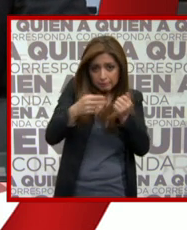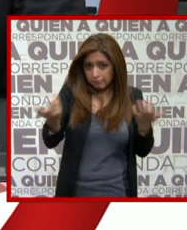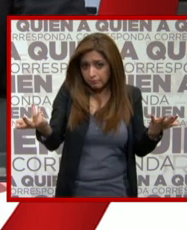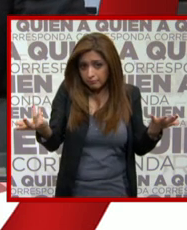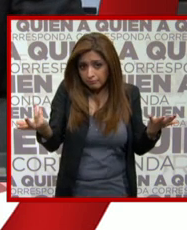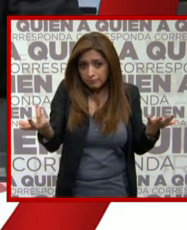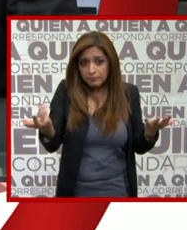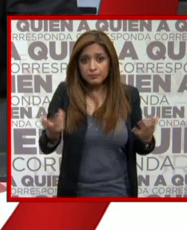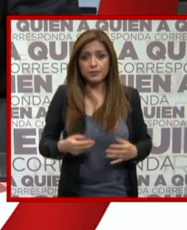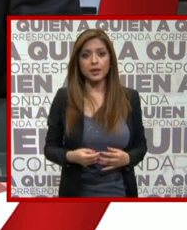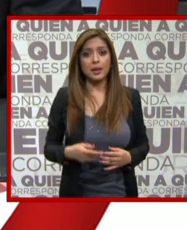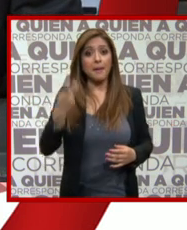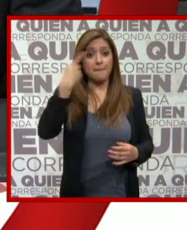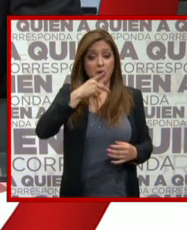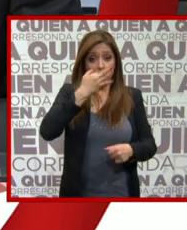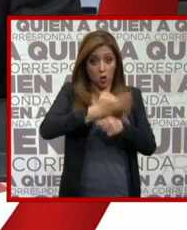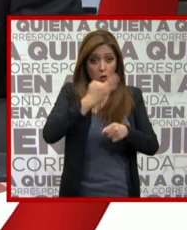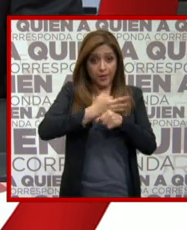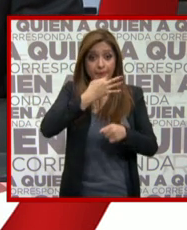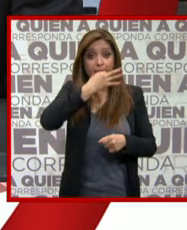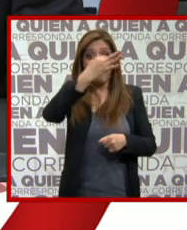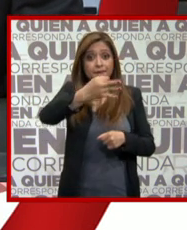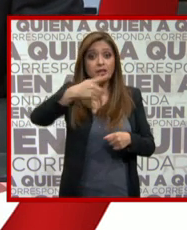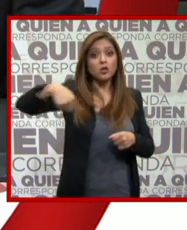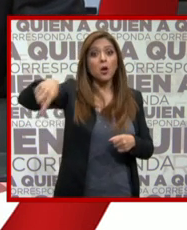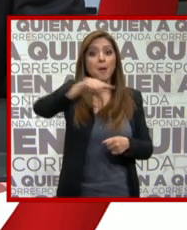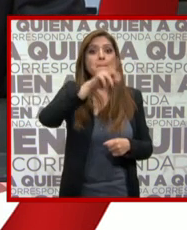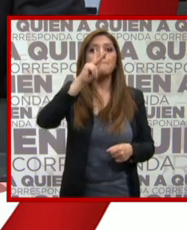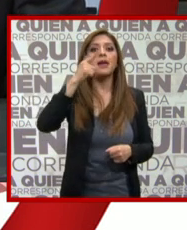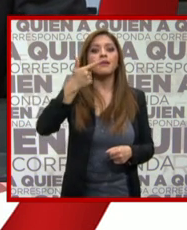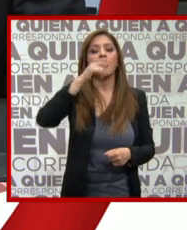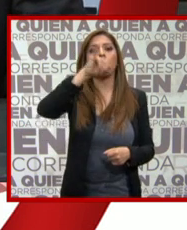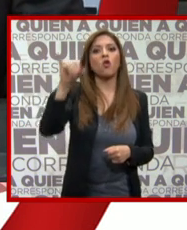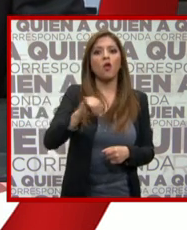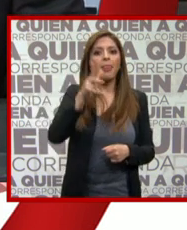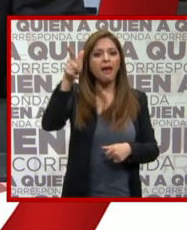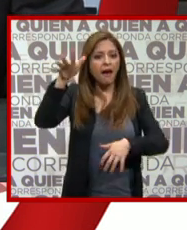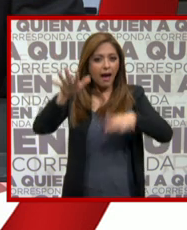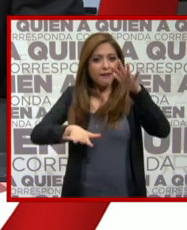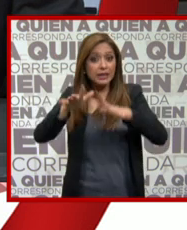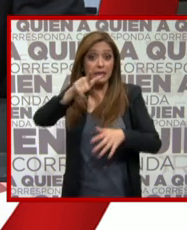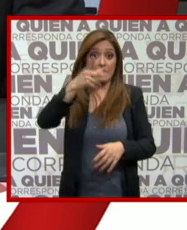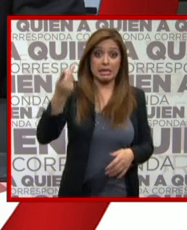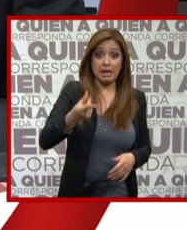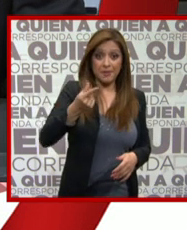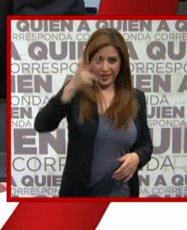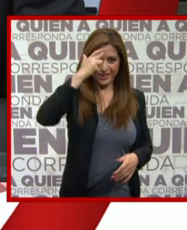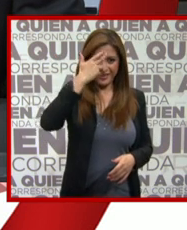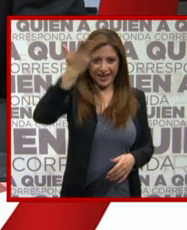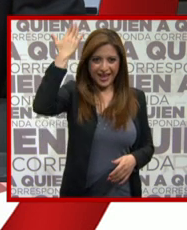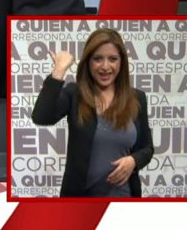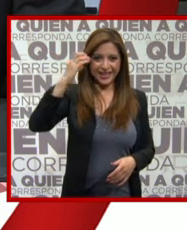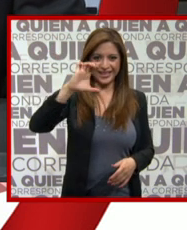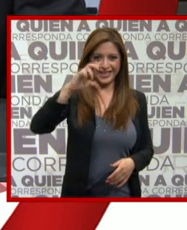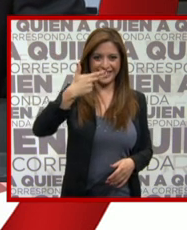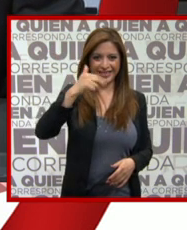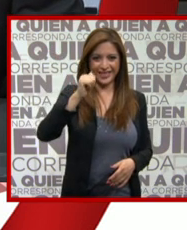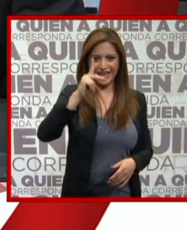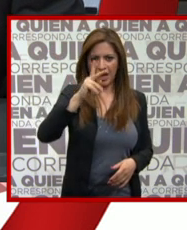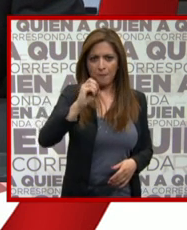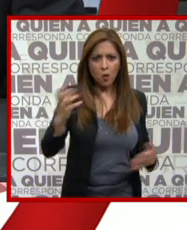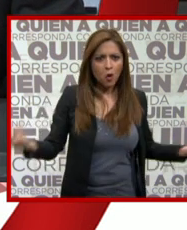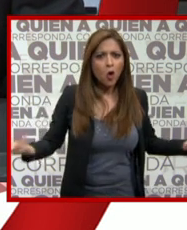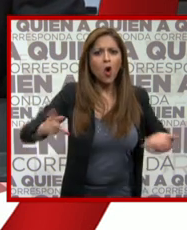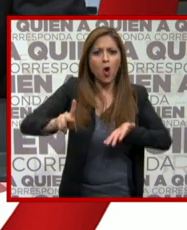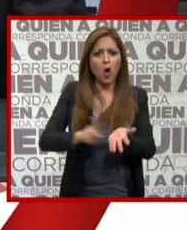eso en defensa hacia todas las procuradurías de la República, que a todo mundo le piden como cosas inmediatas, como el caso del Chapo, ¿no? Así es, señor. ¿Por qué no lo